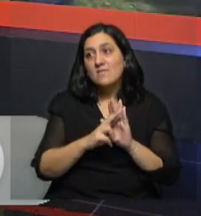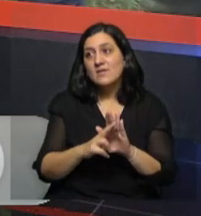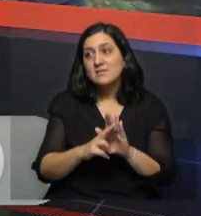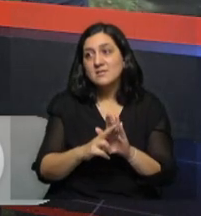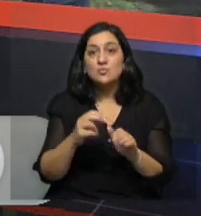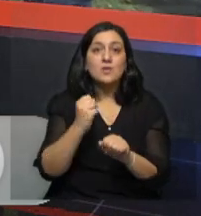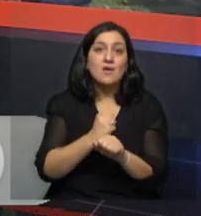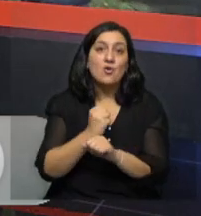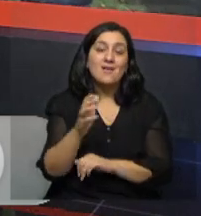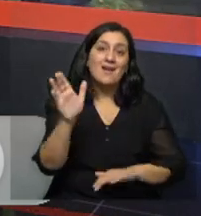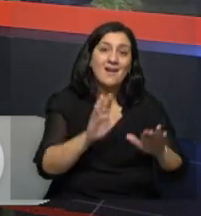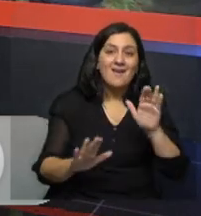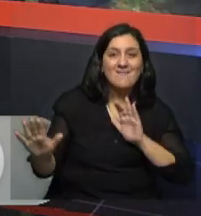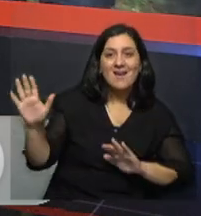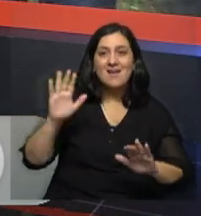carnaval.